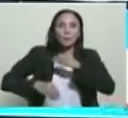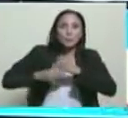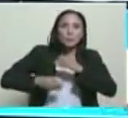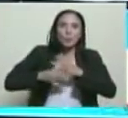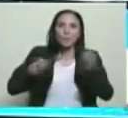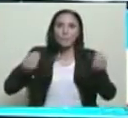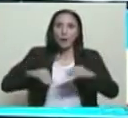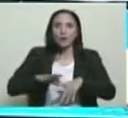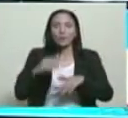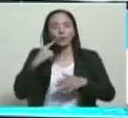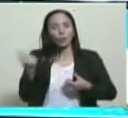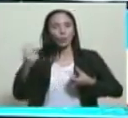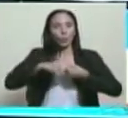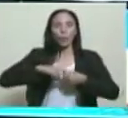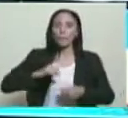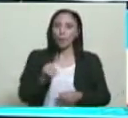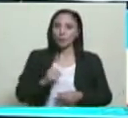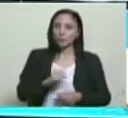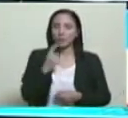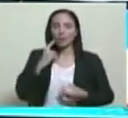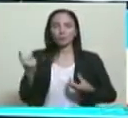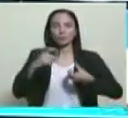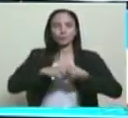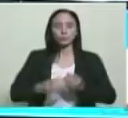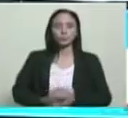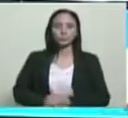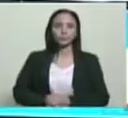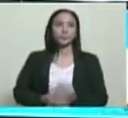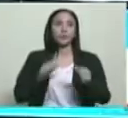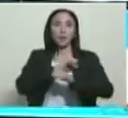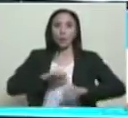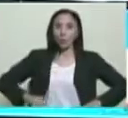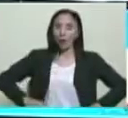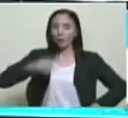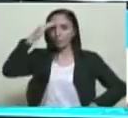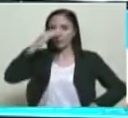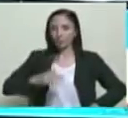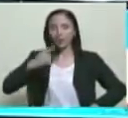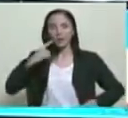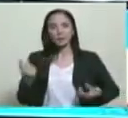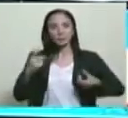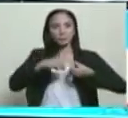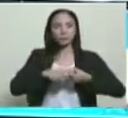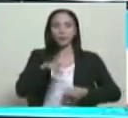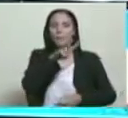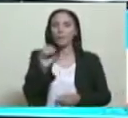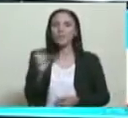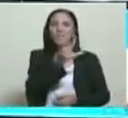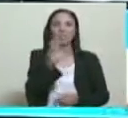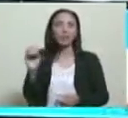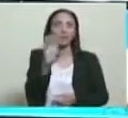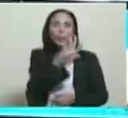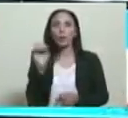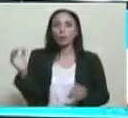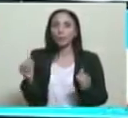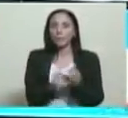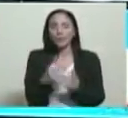surja de Chamba Juvenil. La Guardia del Pueblo, la Guardia Nacional Bolivariana, 20, 30, 40 mil